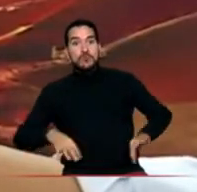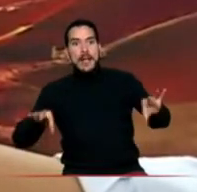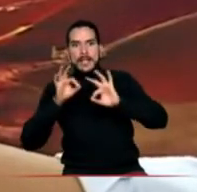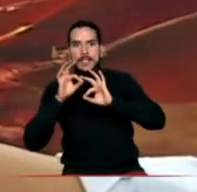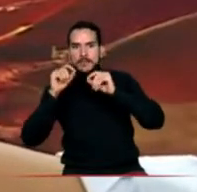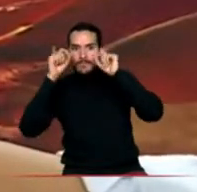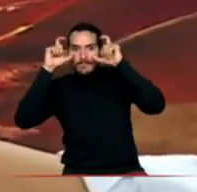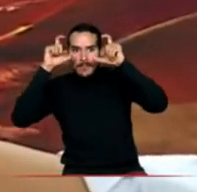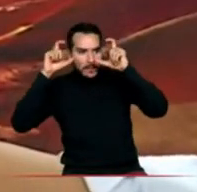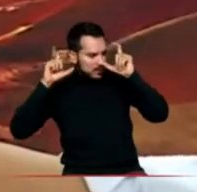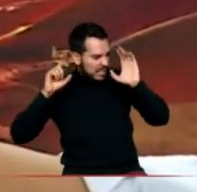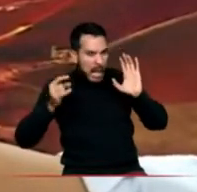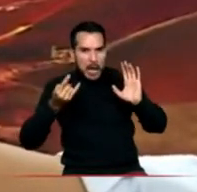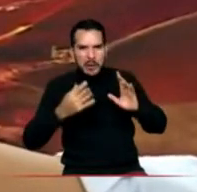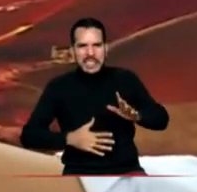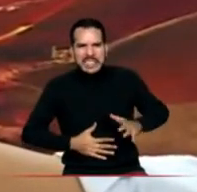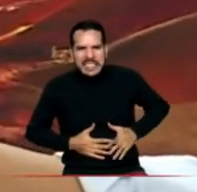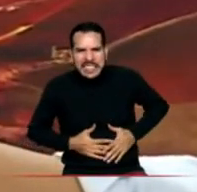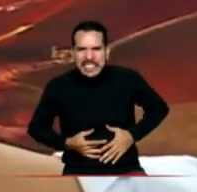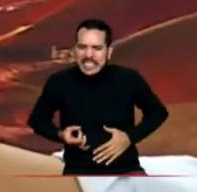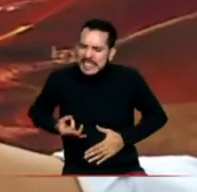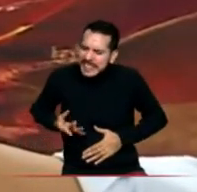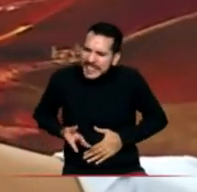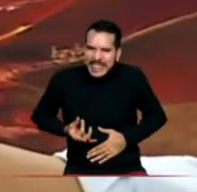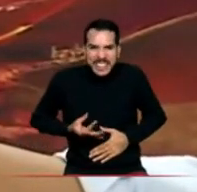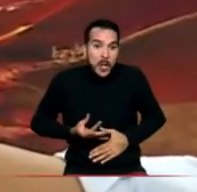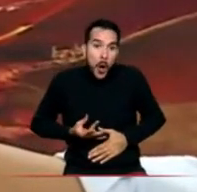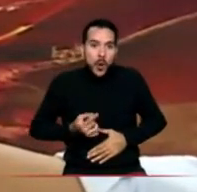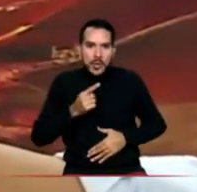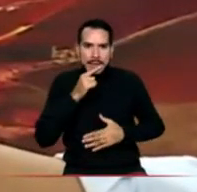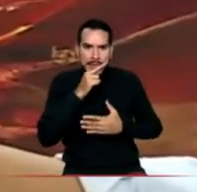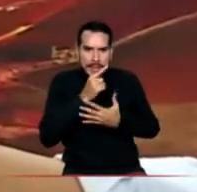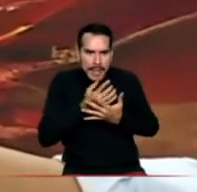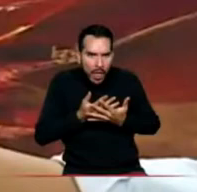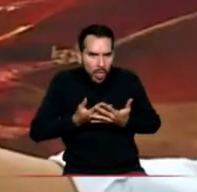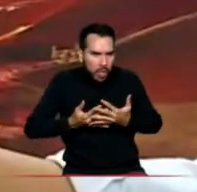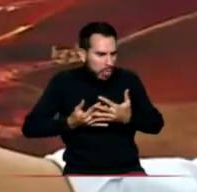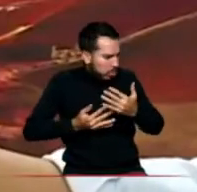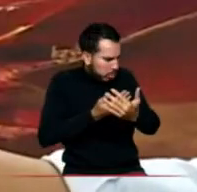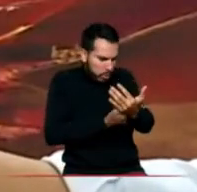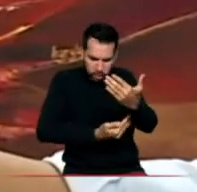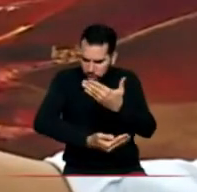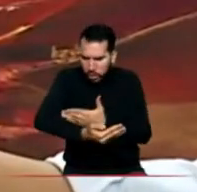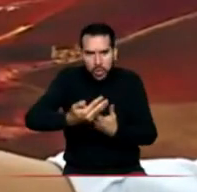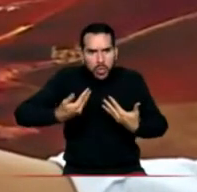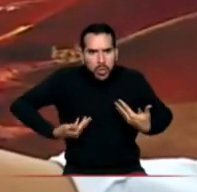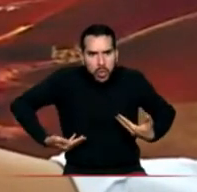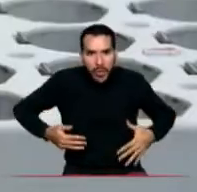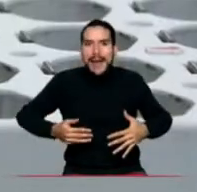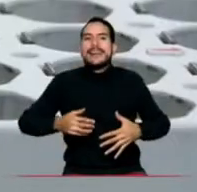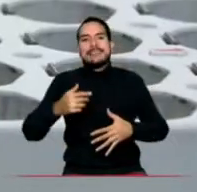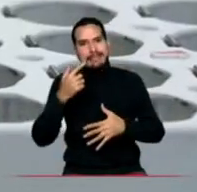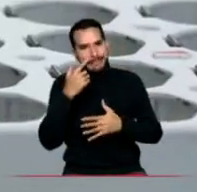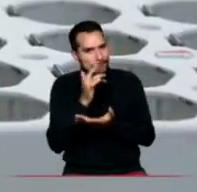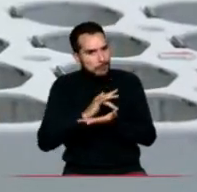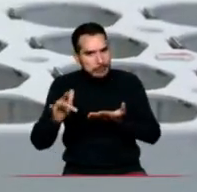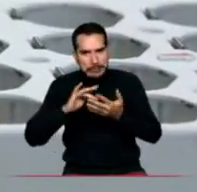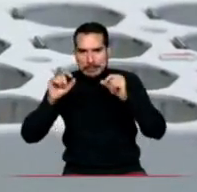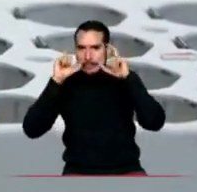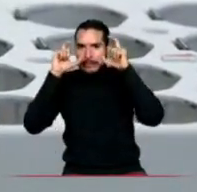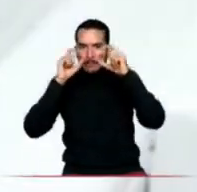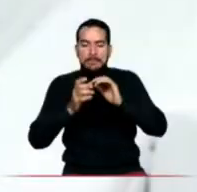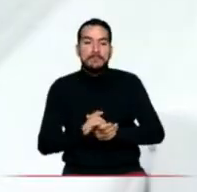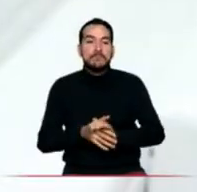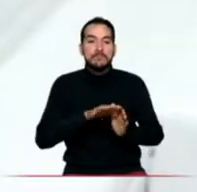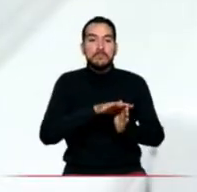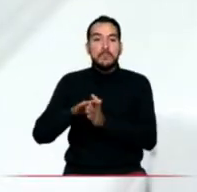sangrado, como el dolor abdominal intenso, sobre todo en los menores de edad o en los adultos mayores. En América Latina,